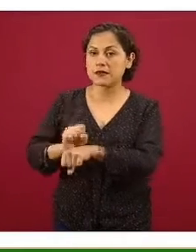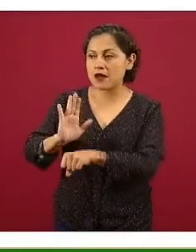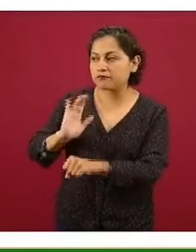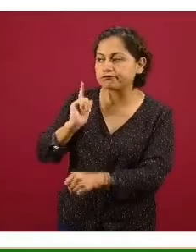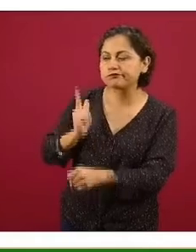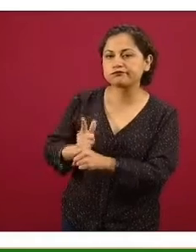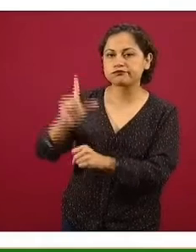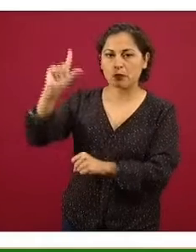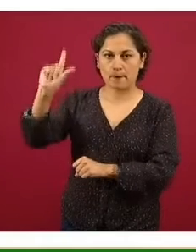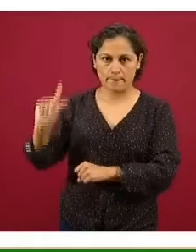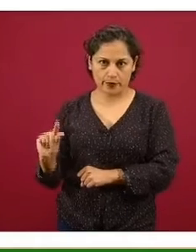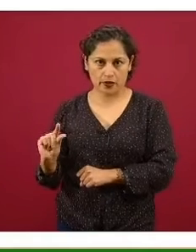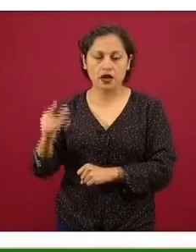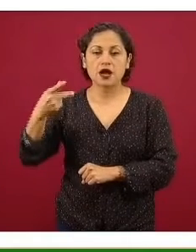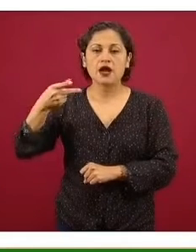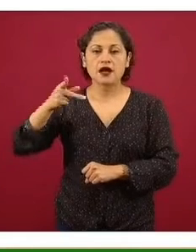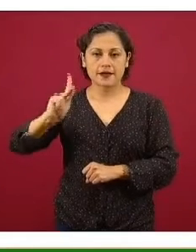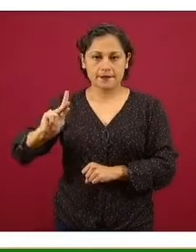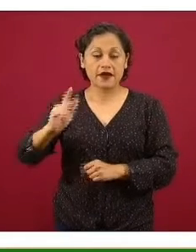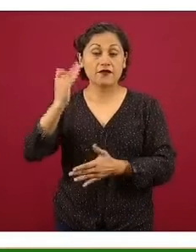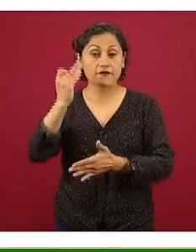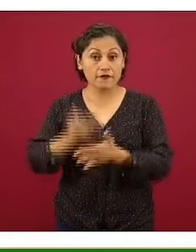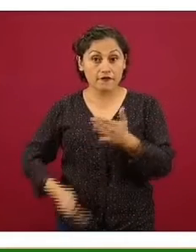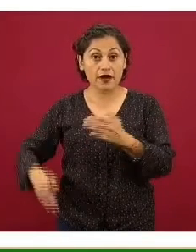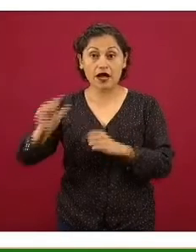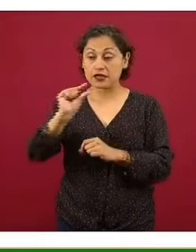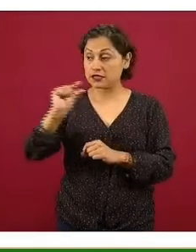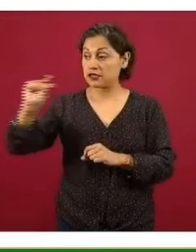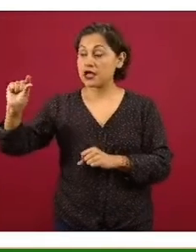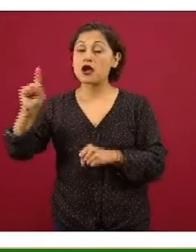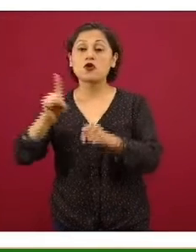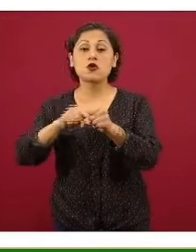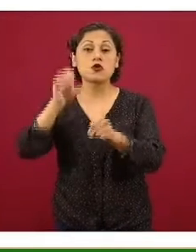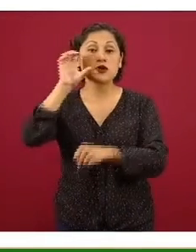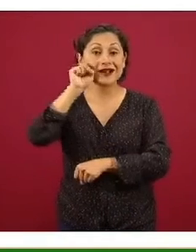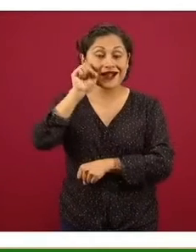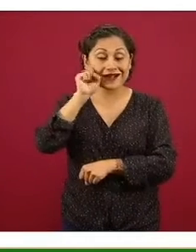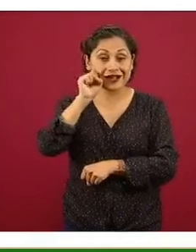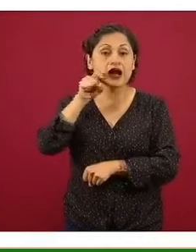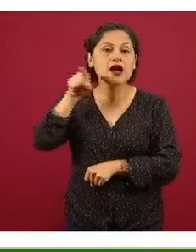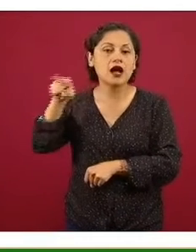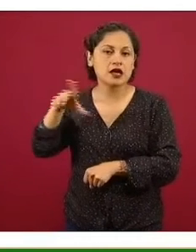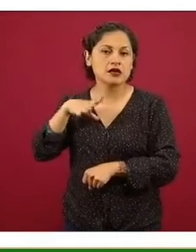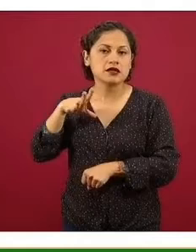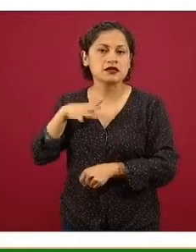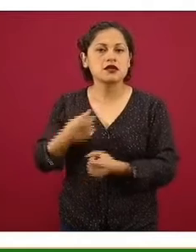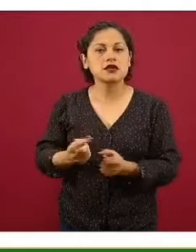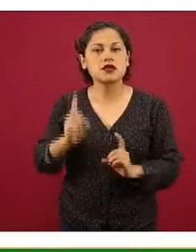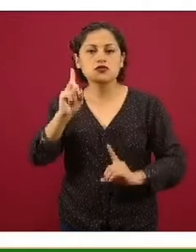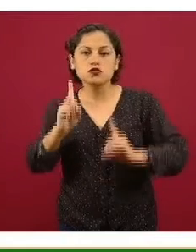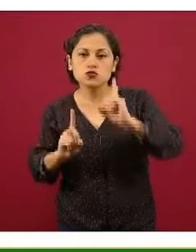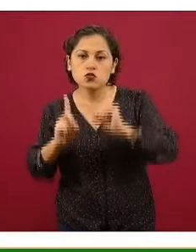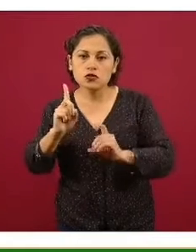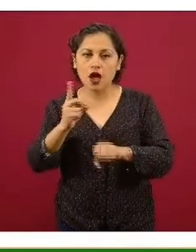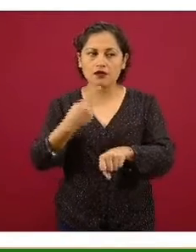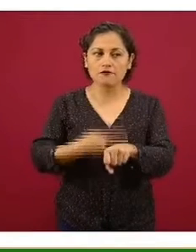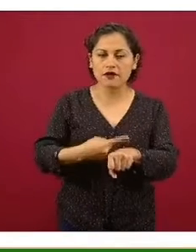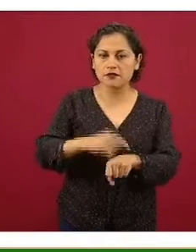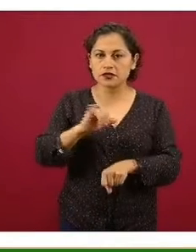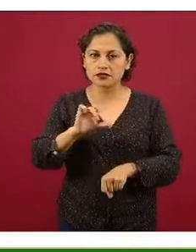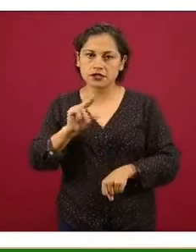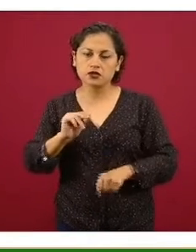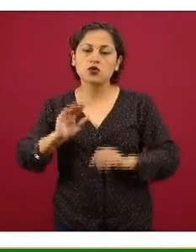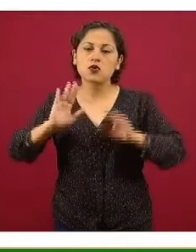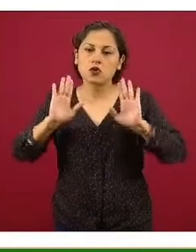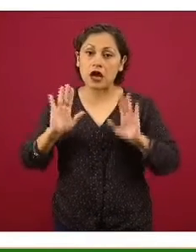reducción. Sin embargo, no perdamos de vista las barras de color naranja claro, en donde están todavía los casos aún sospechosos, y por lo tanto, si